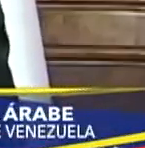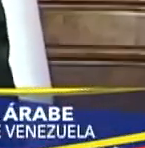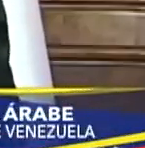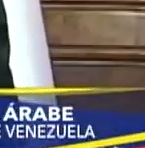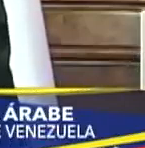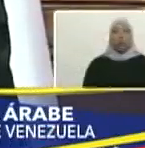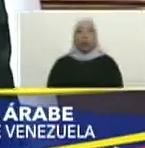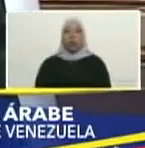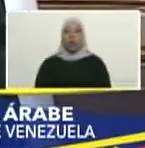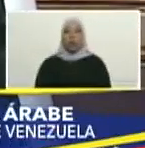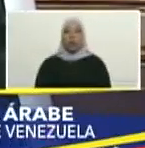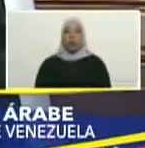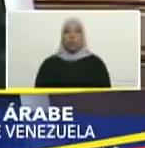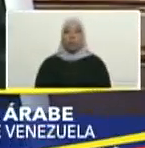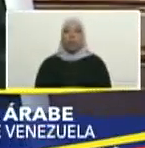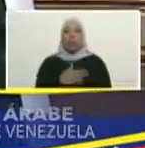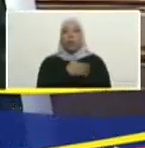Brahim Ghali,